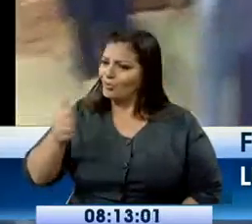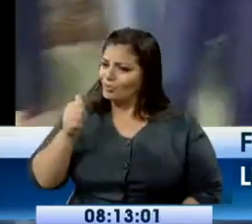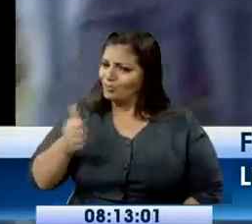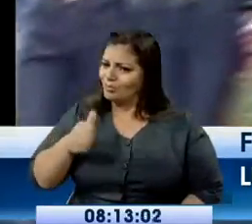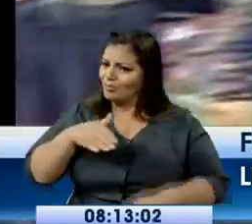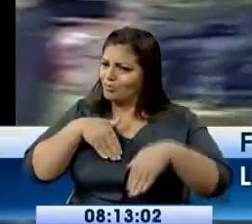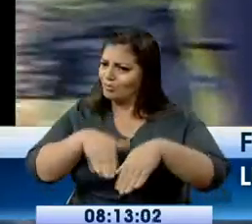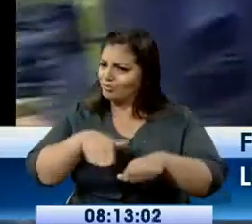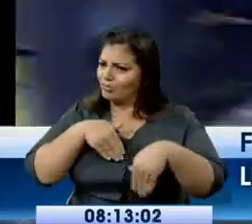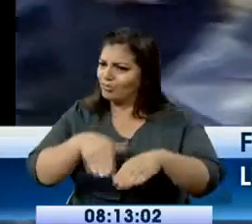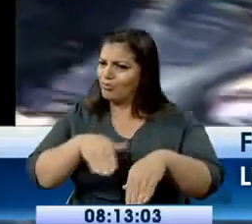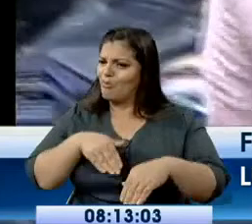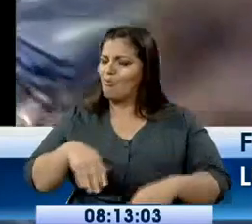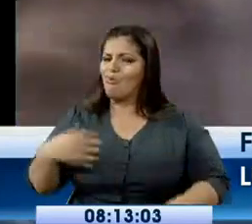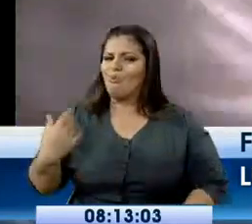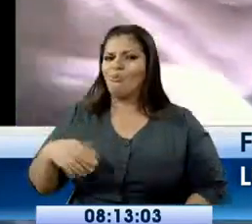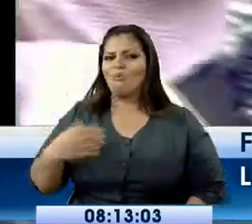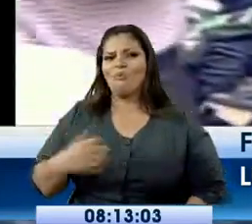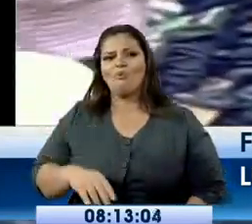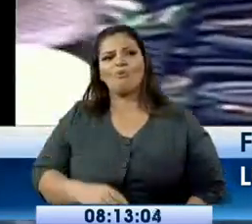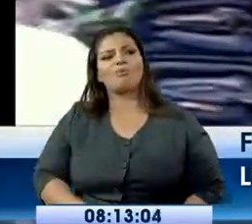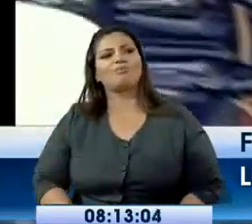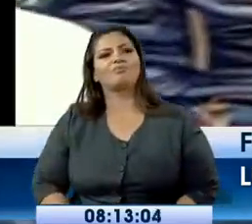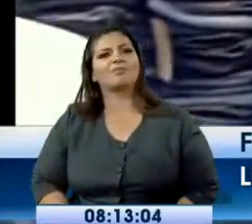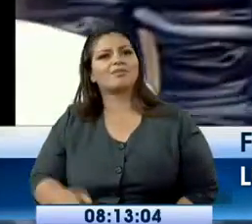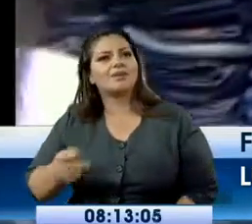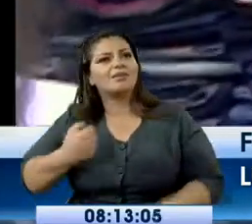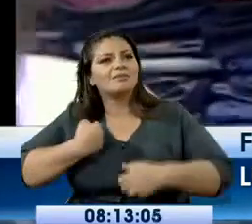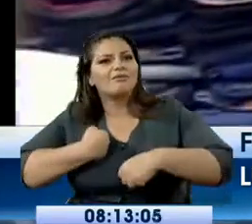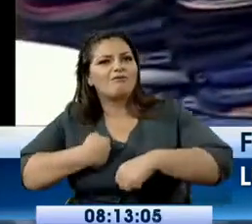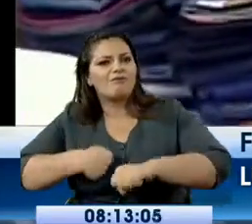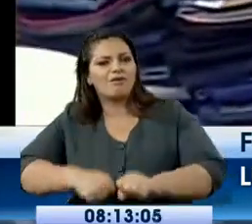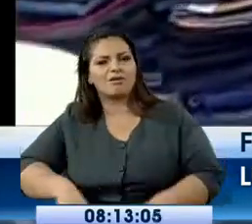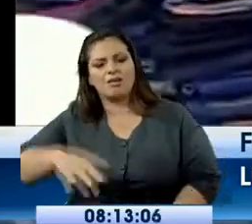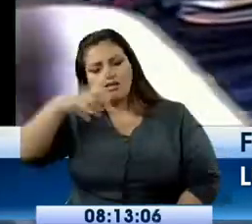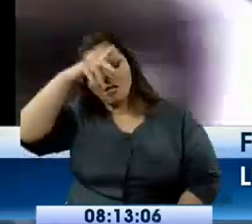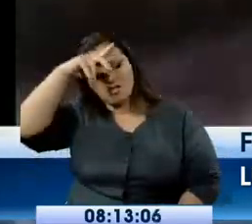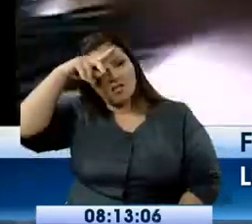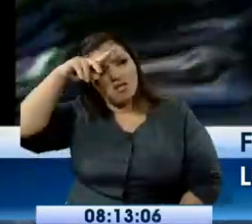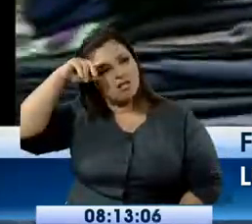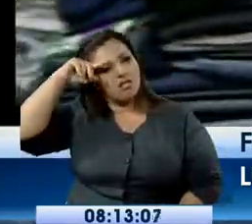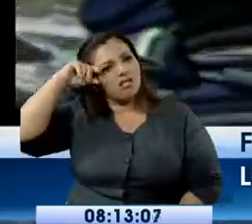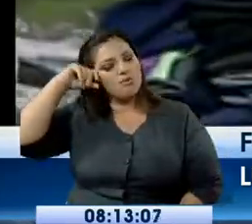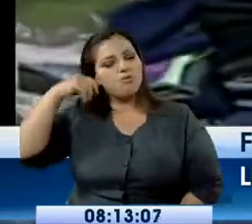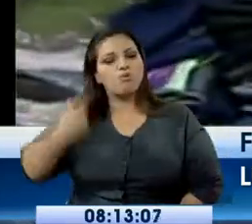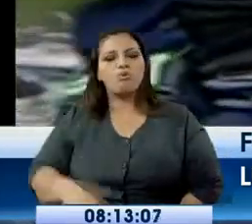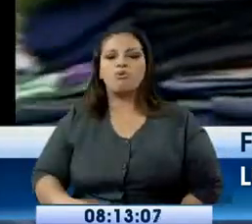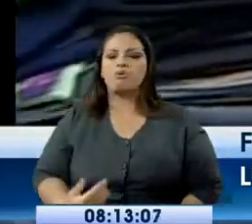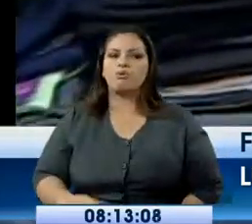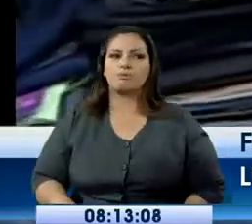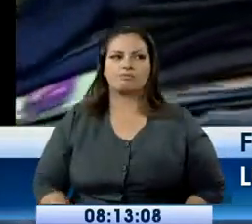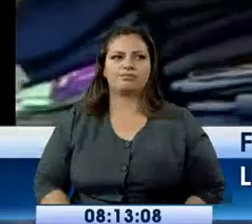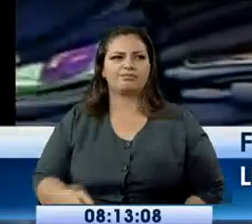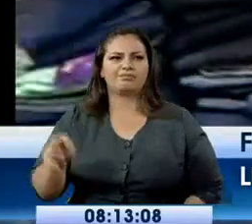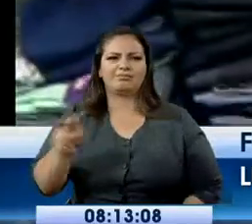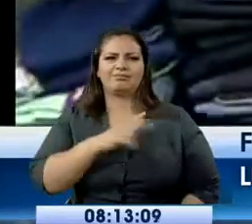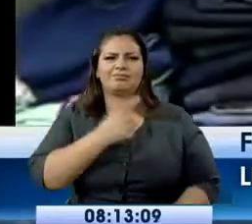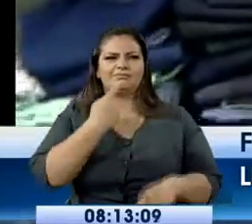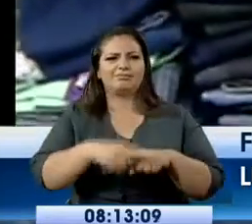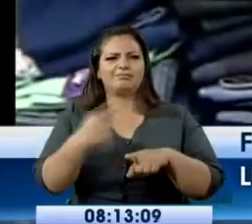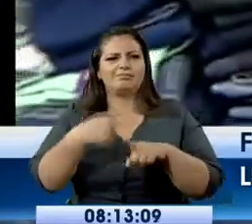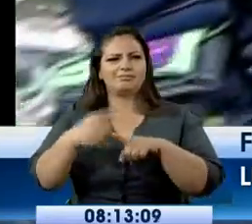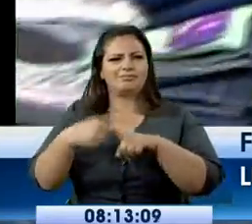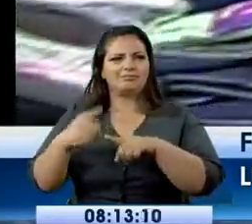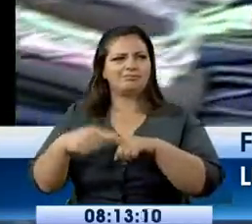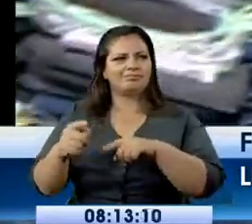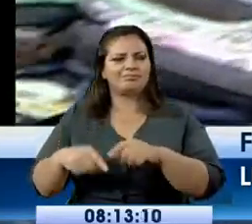justamente por estas personas con esfuerzo, con sudor. Miren, y hay absolutamente todo. Me encanta la variedad que tienen, ¿eh? Así que creo que aquí se pueden